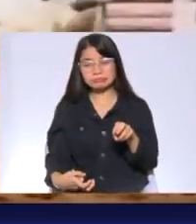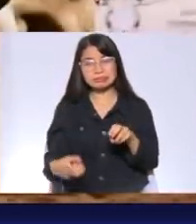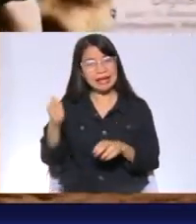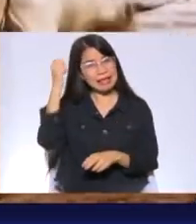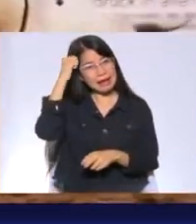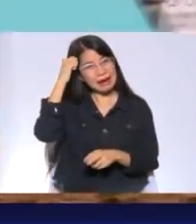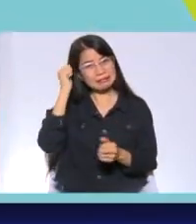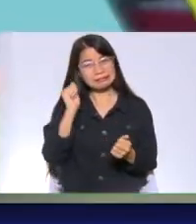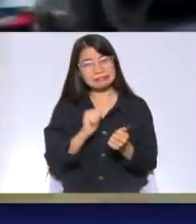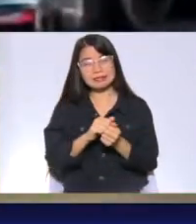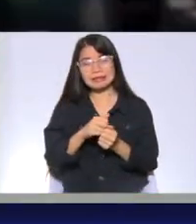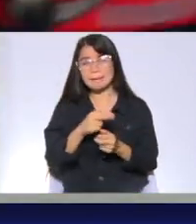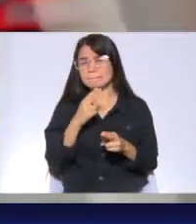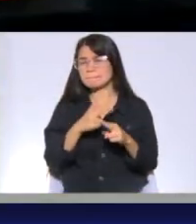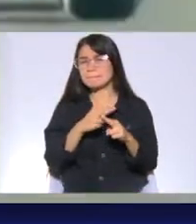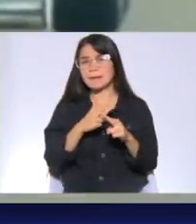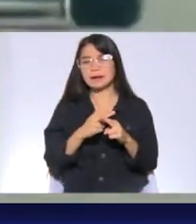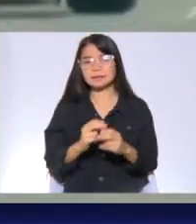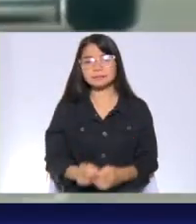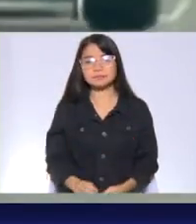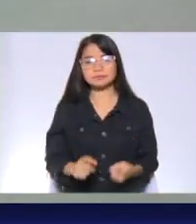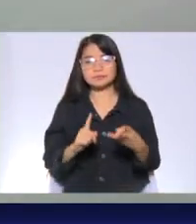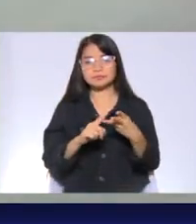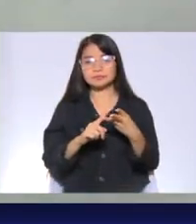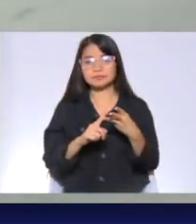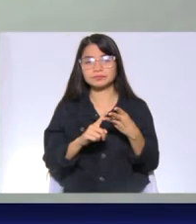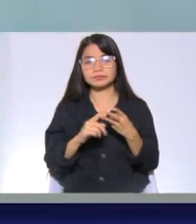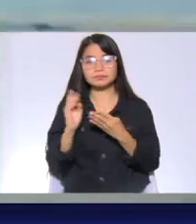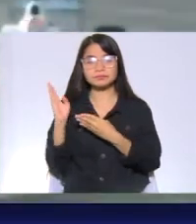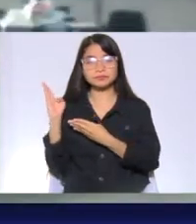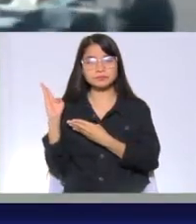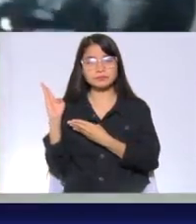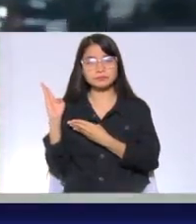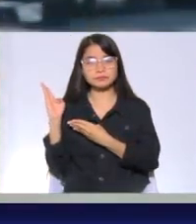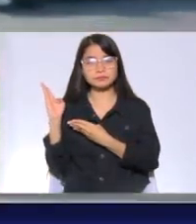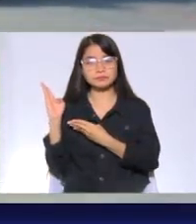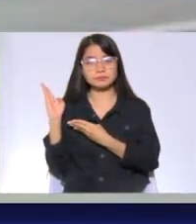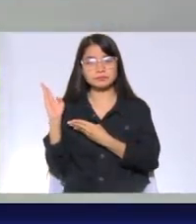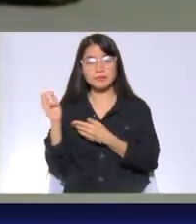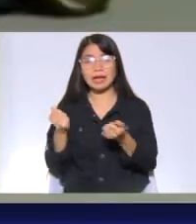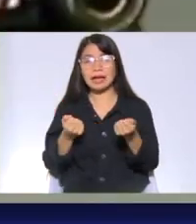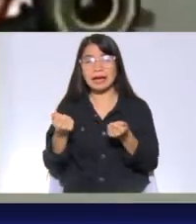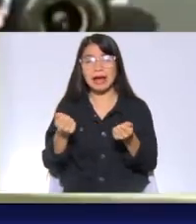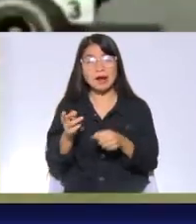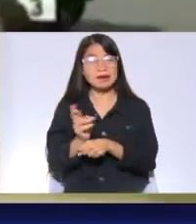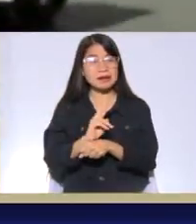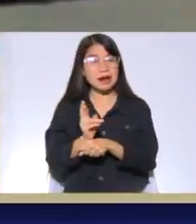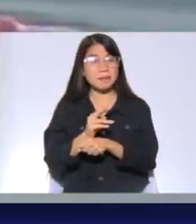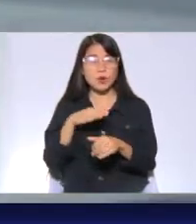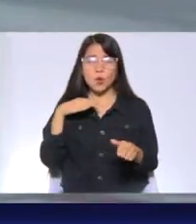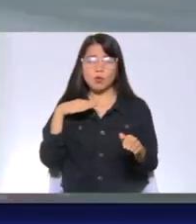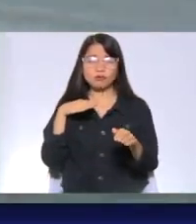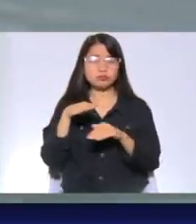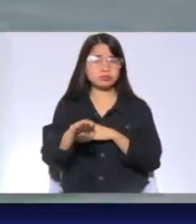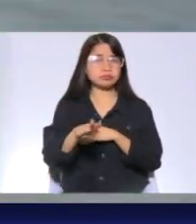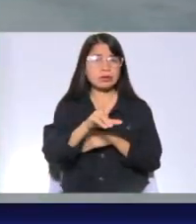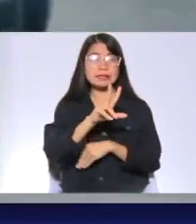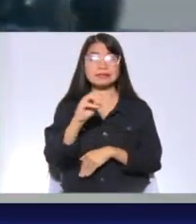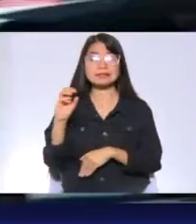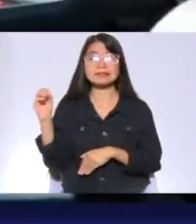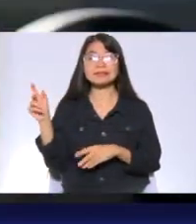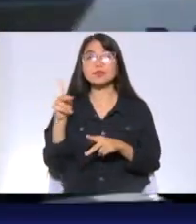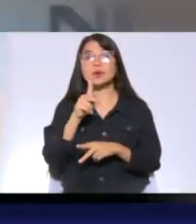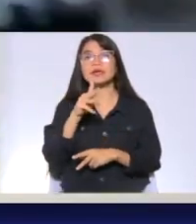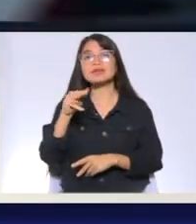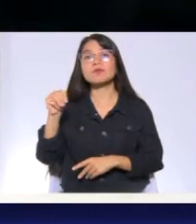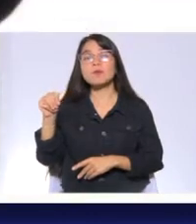deporte. Fórmula 1. En la Fórmula 1, el gran circo de la velocidad, se superan los 300 kilómetros por hora